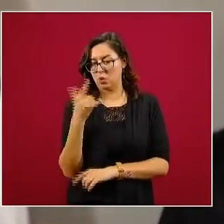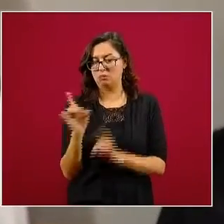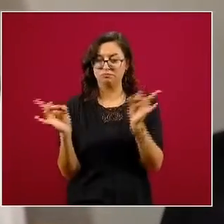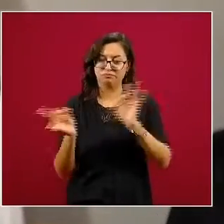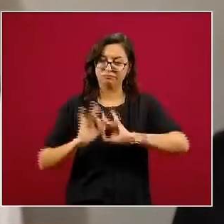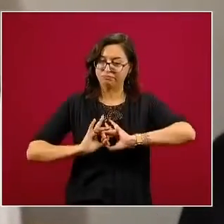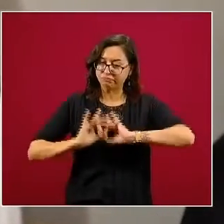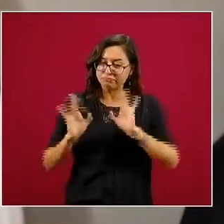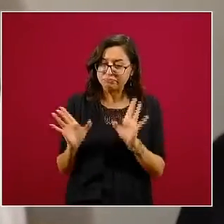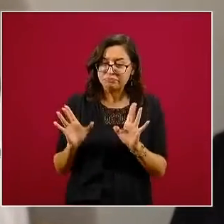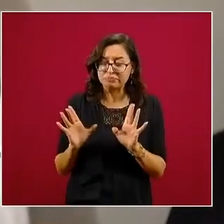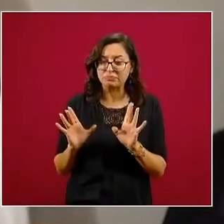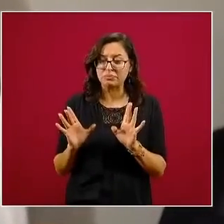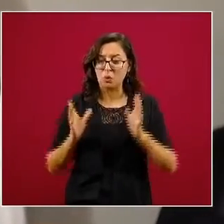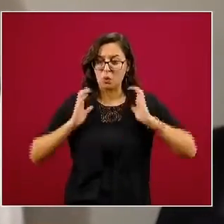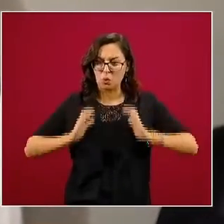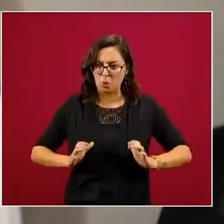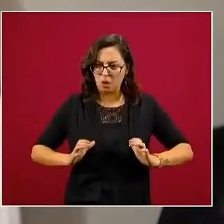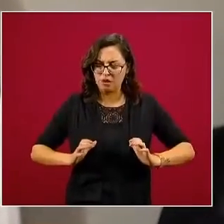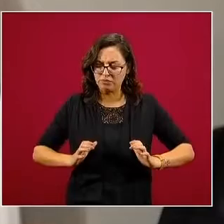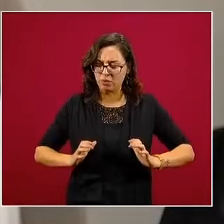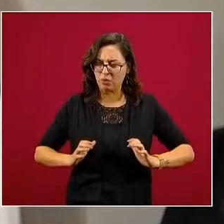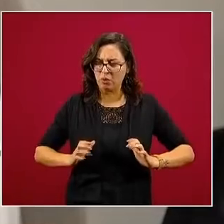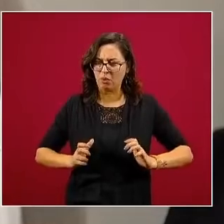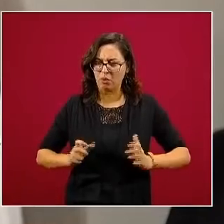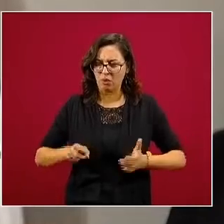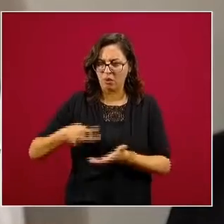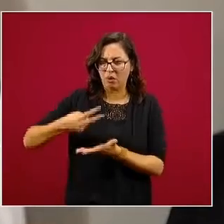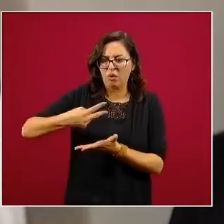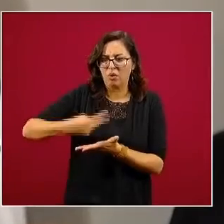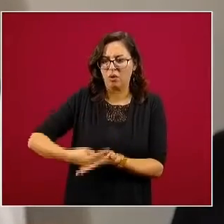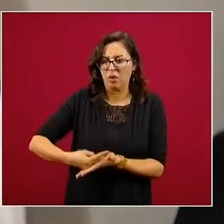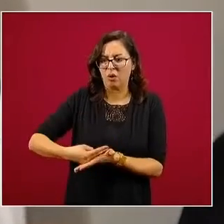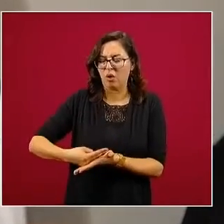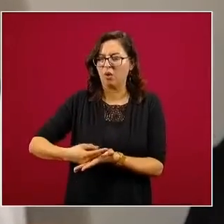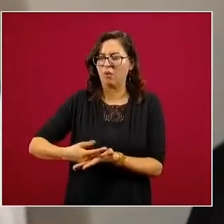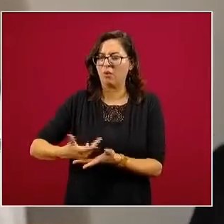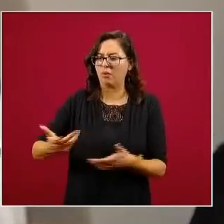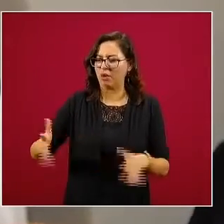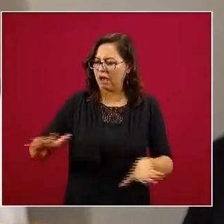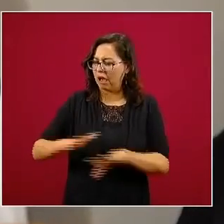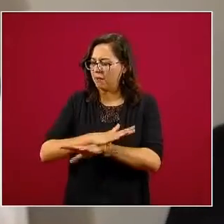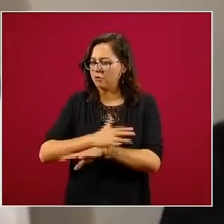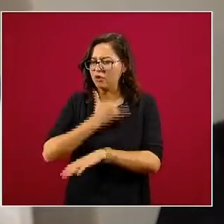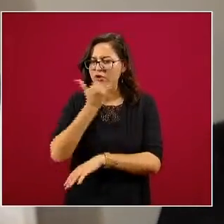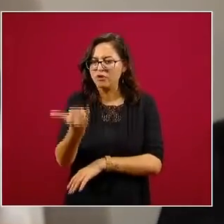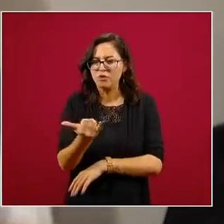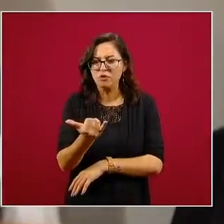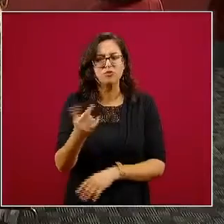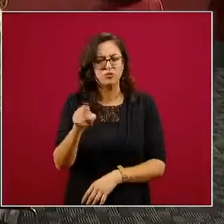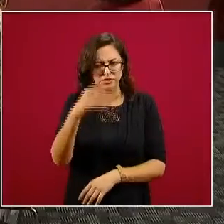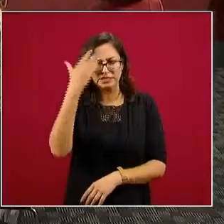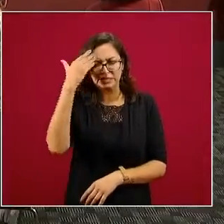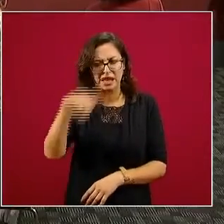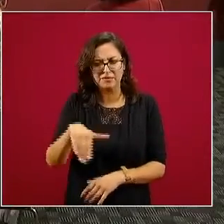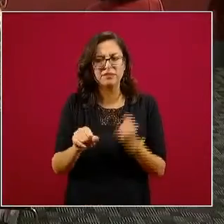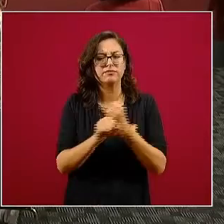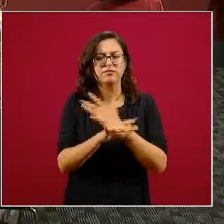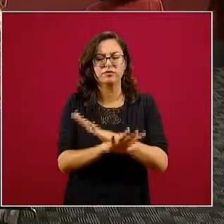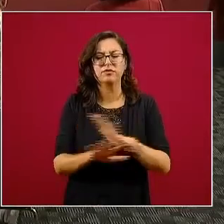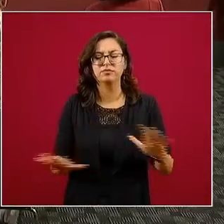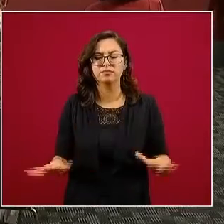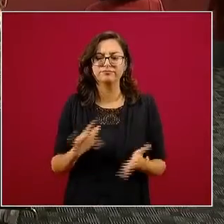respiradores N95, guantes, cerca de 500,000 de cubrebocas. Entonces, sí quisiera aclarar, la